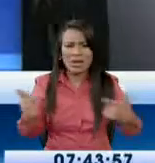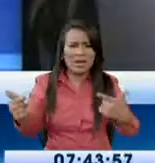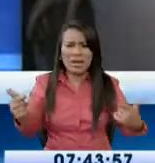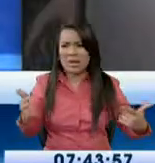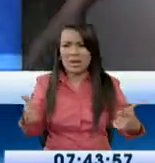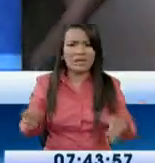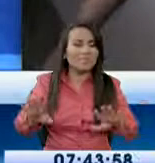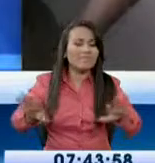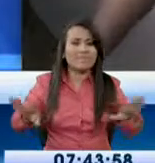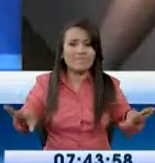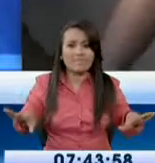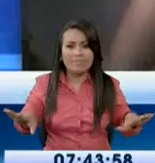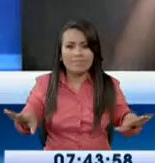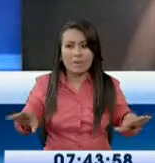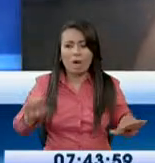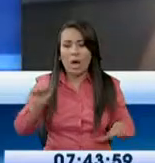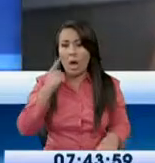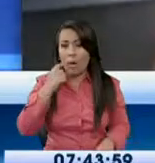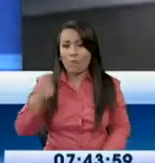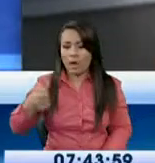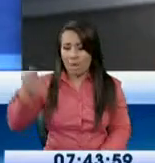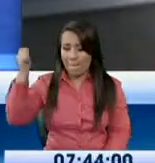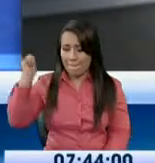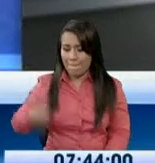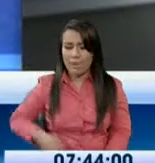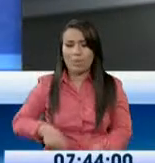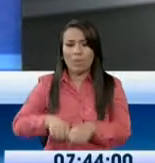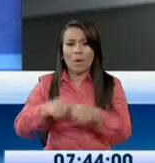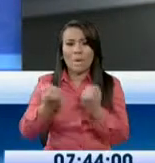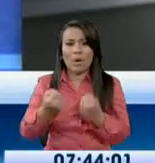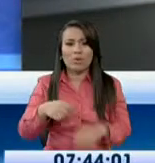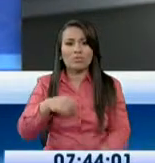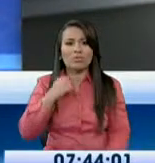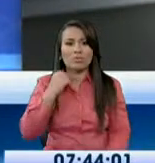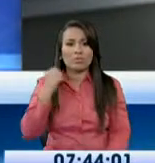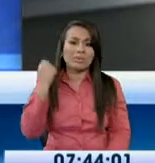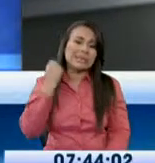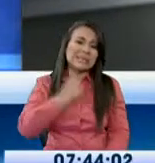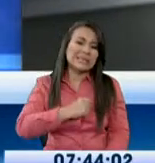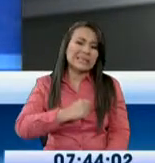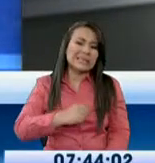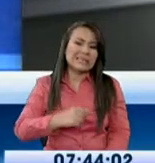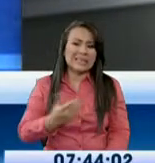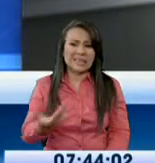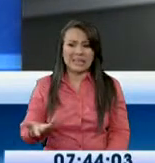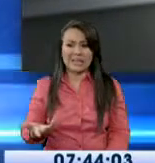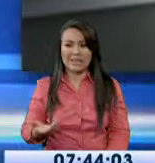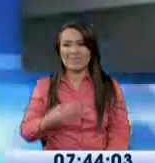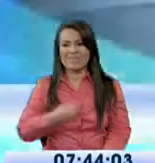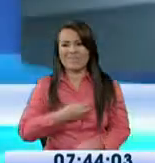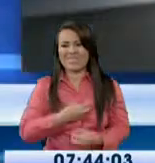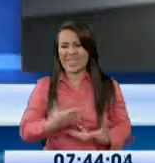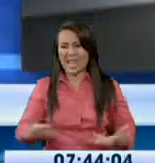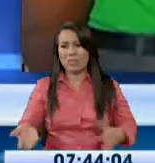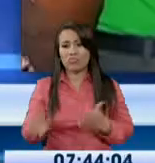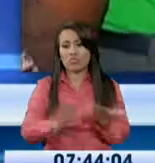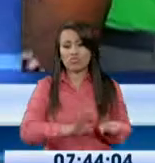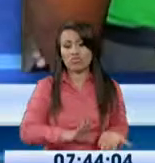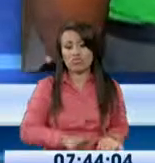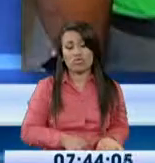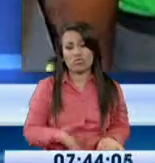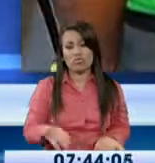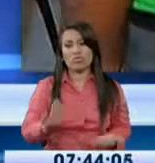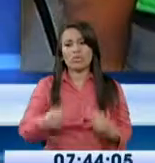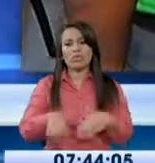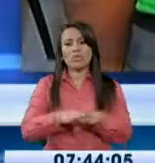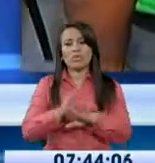Entonces él viene y coge y rompe una botella y posa en tierra. Sobre un problema que han tenido pasado, sobre el asunto de la mamá. Y